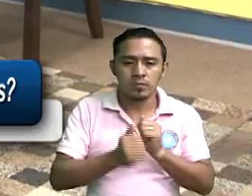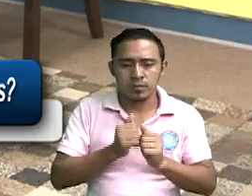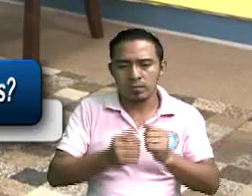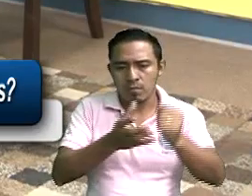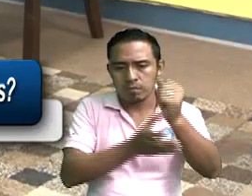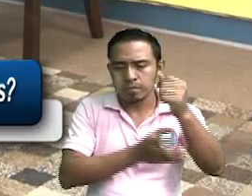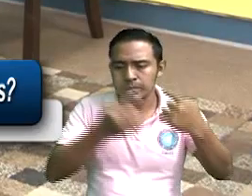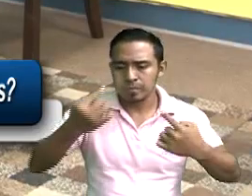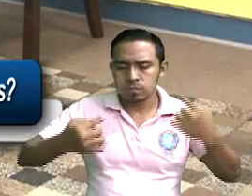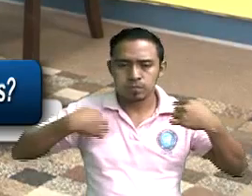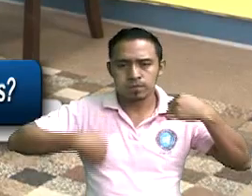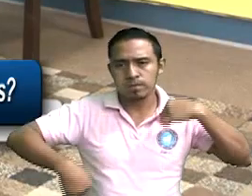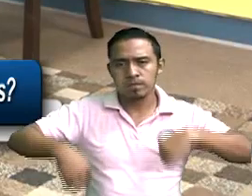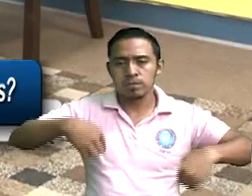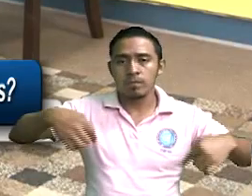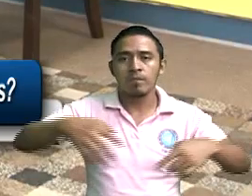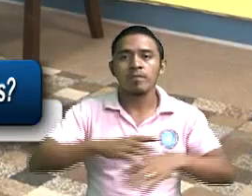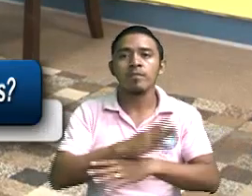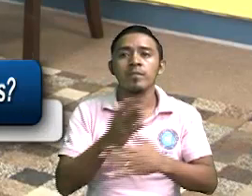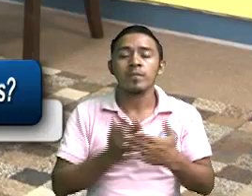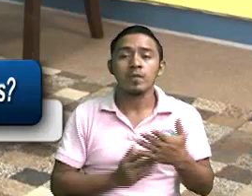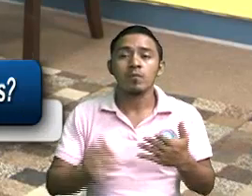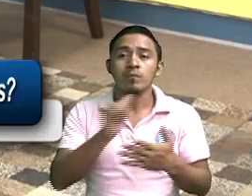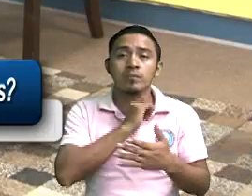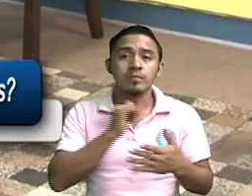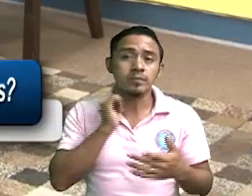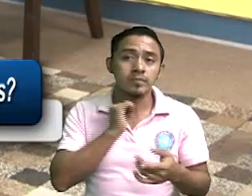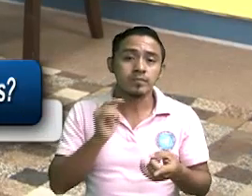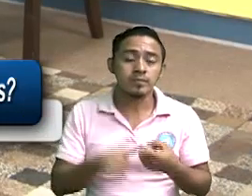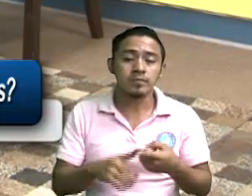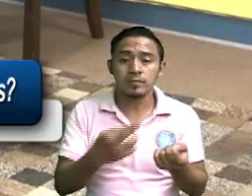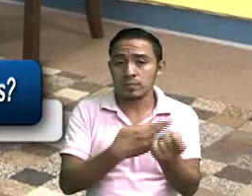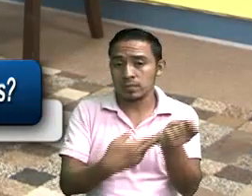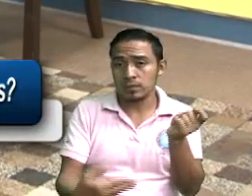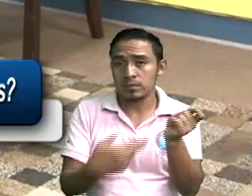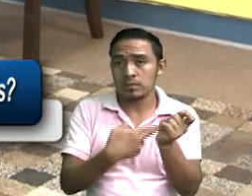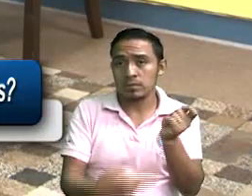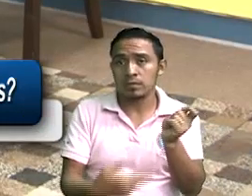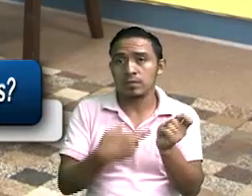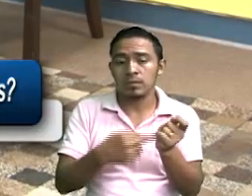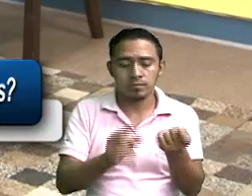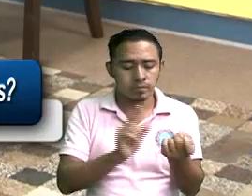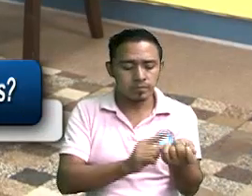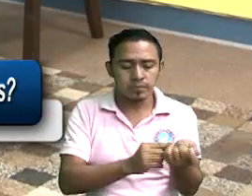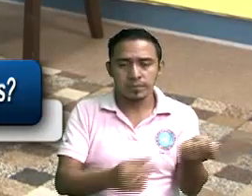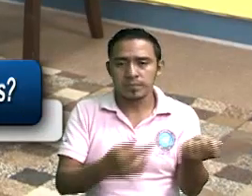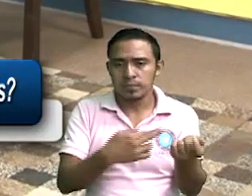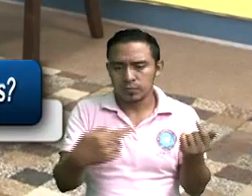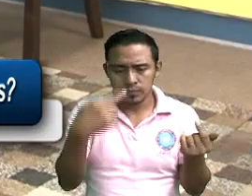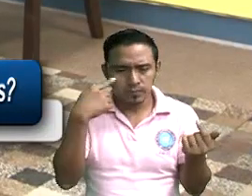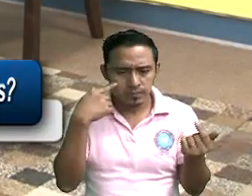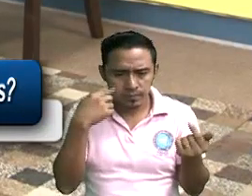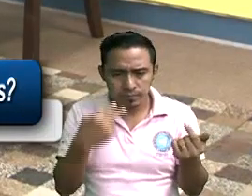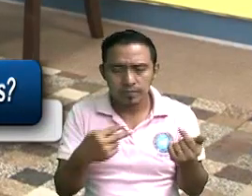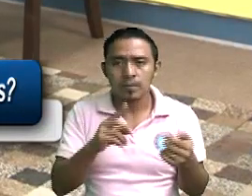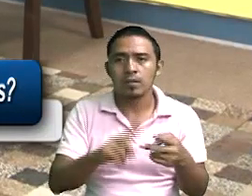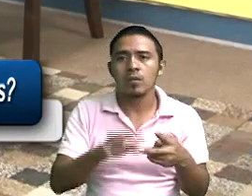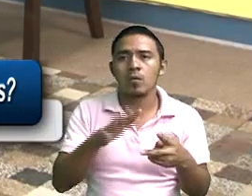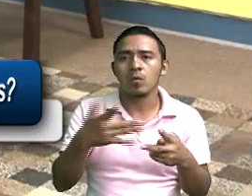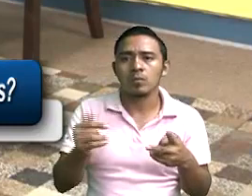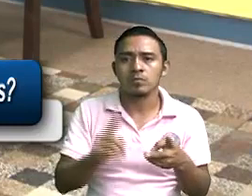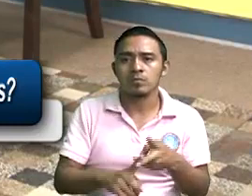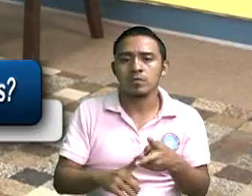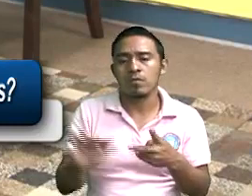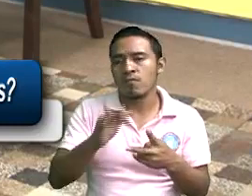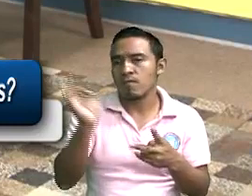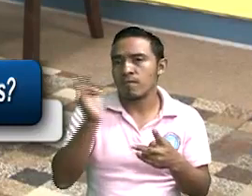del músculo. Algunos de estos exámenes son sanguíneos, es decir, tomar una muestra y procesarlo, y otros son de